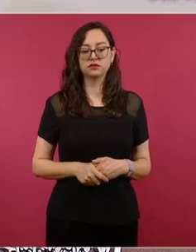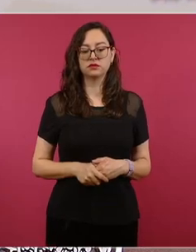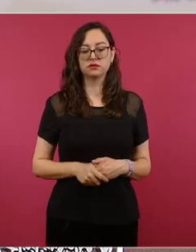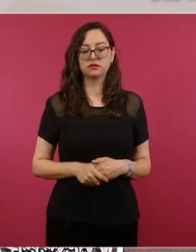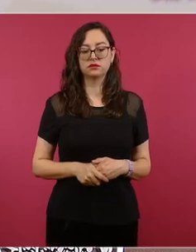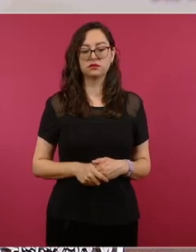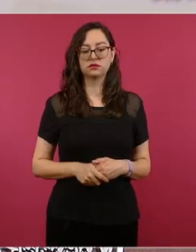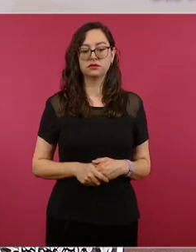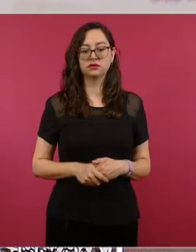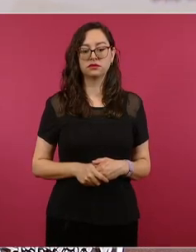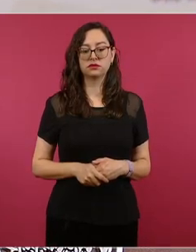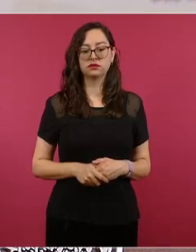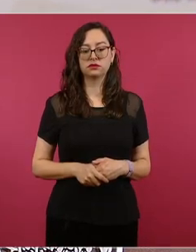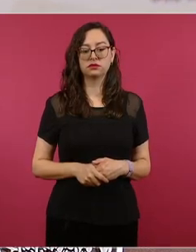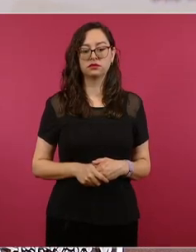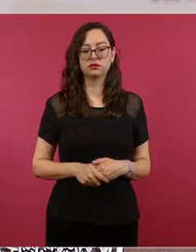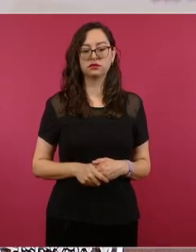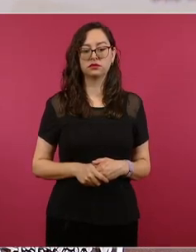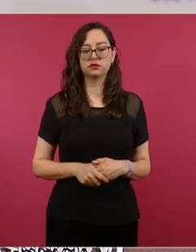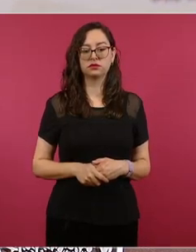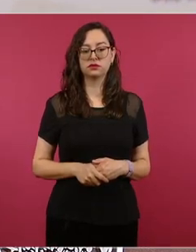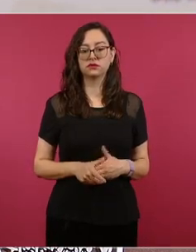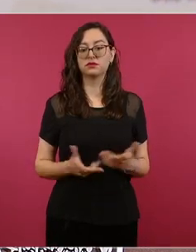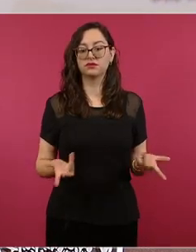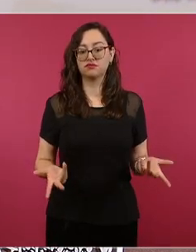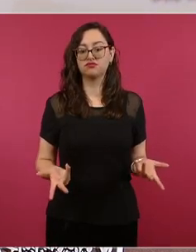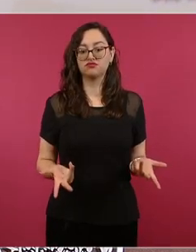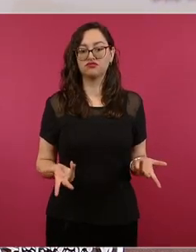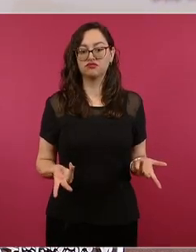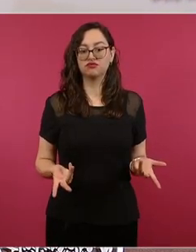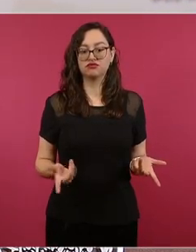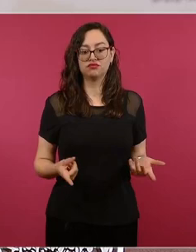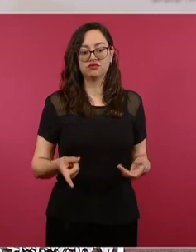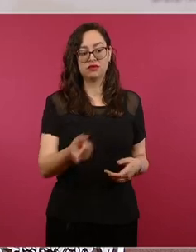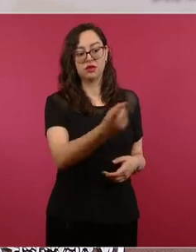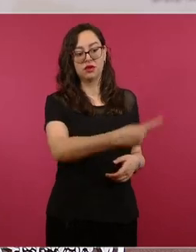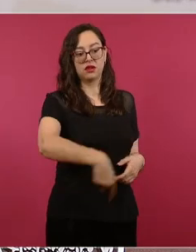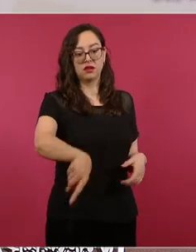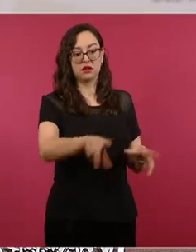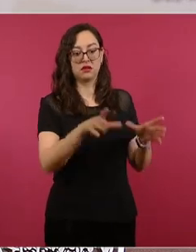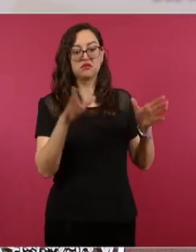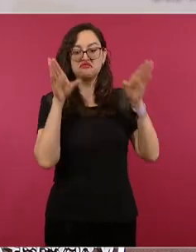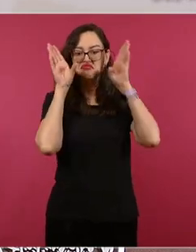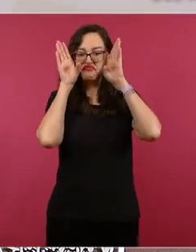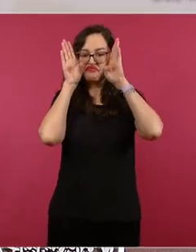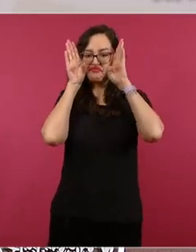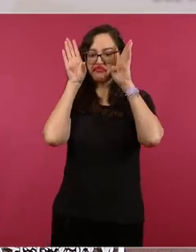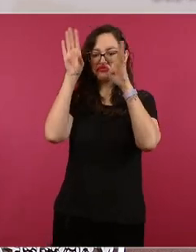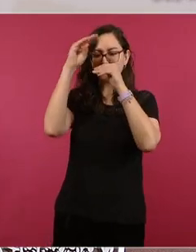No hay. Les molesta mucho a los conservadores.